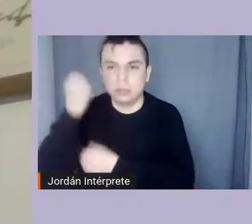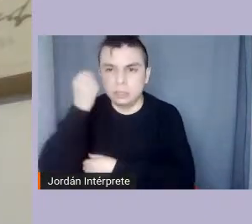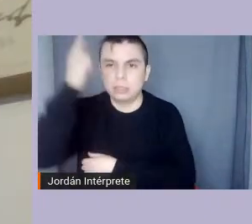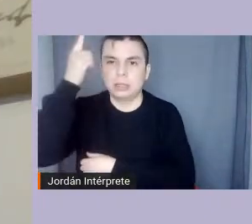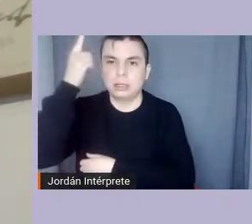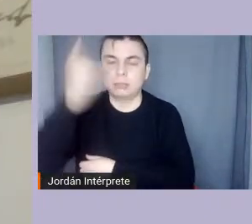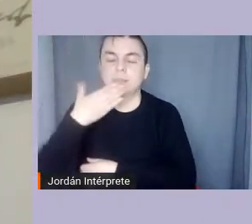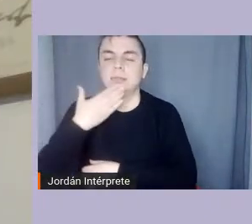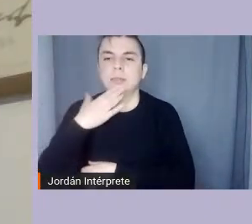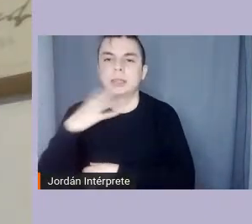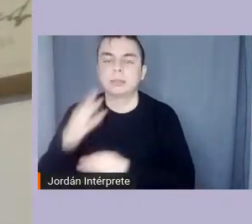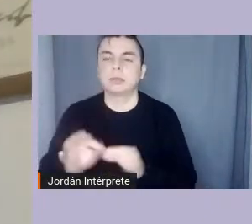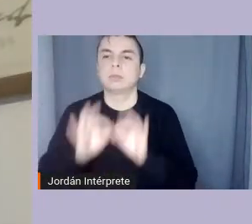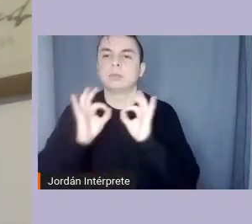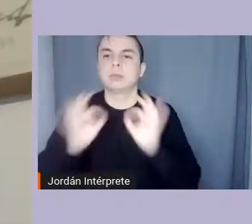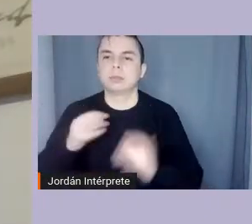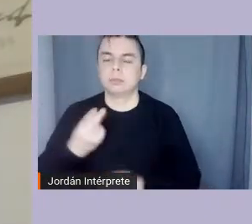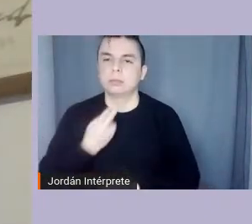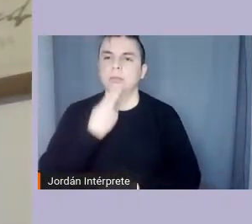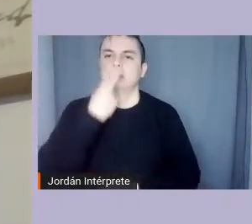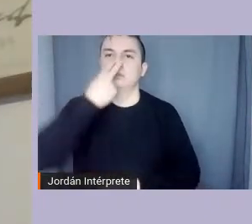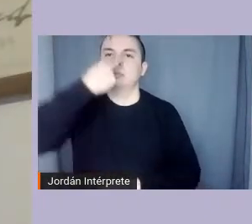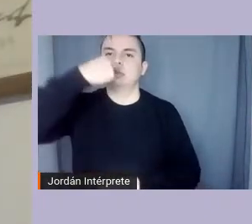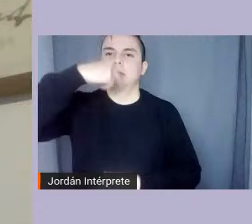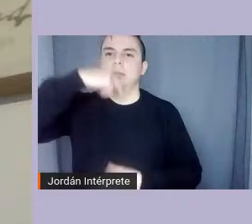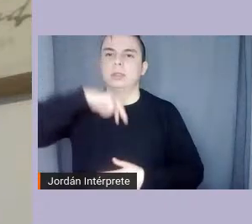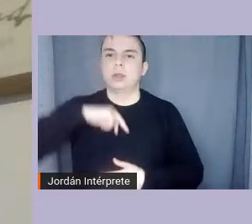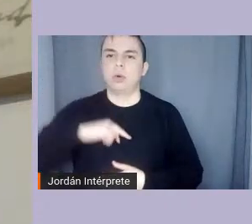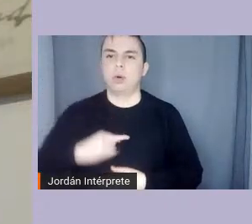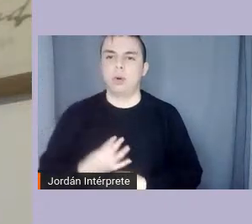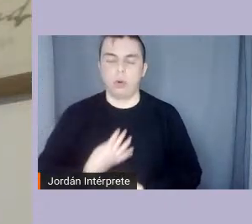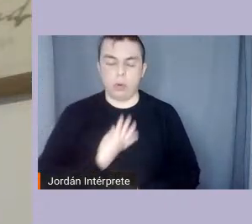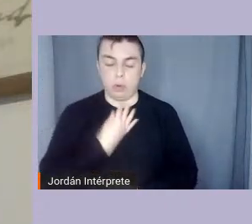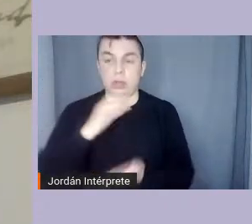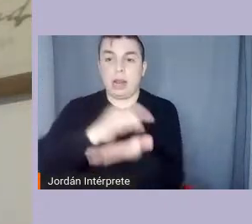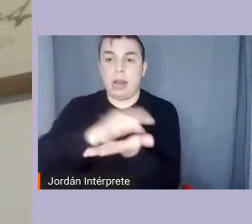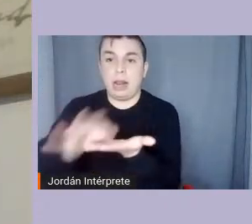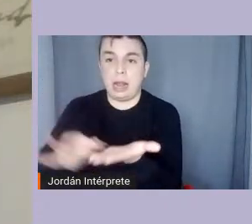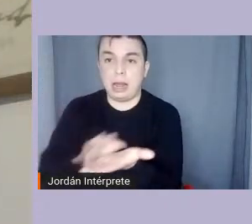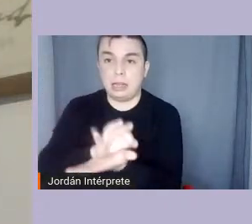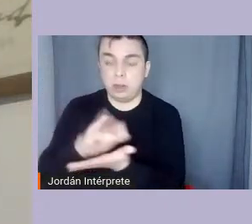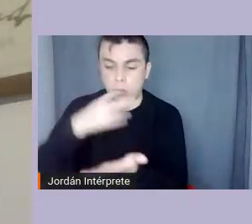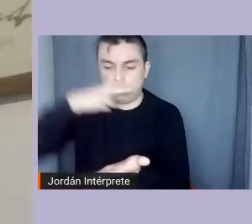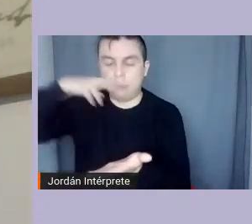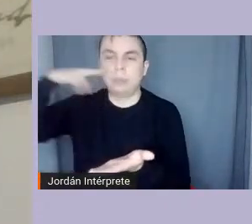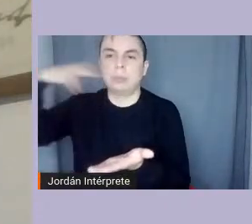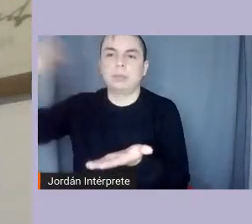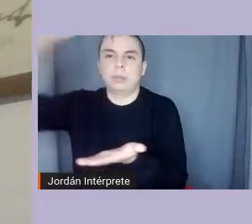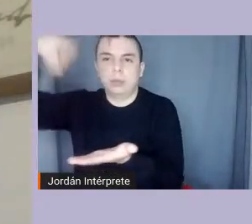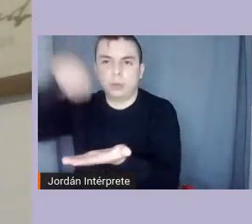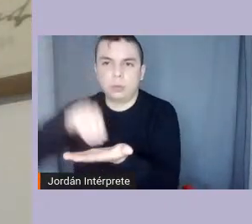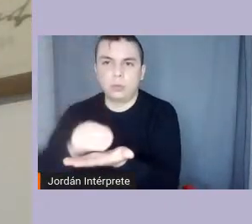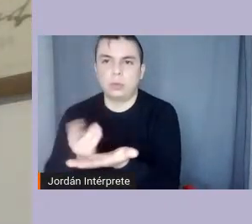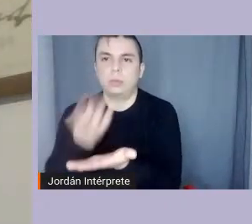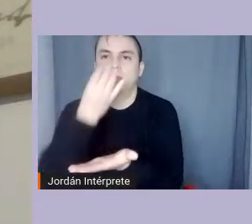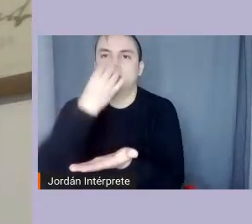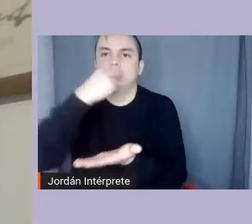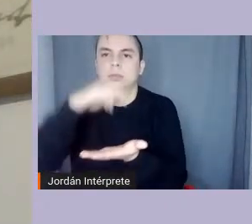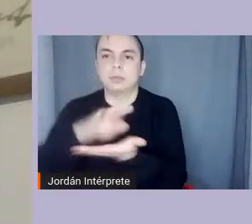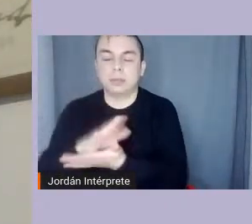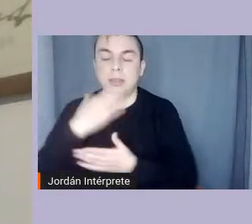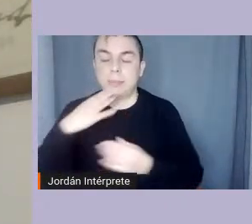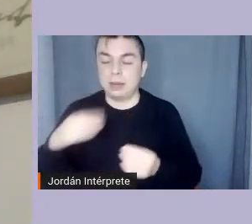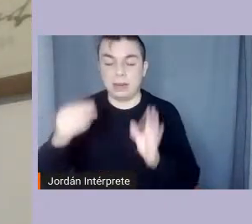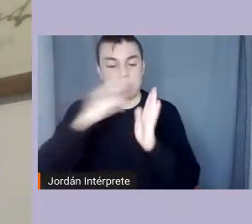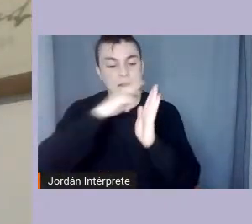respiración y por ende la oxigenación de nuestras células. Las letras enseñan valores, ideologías,